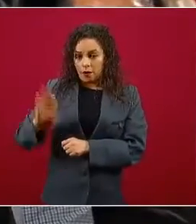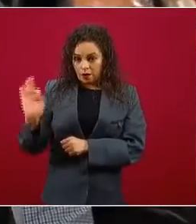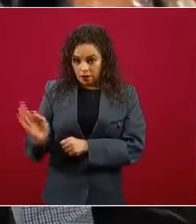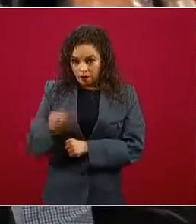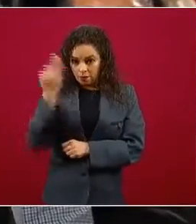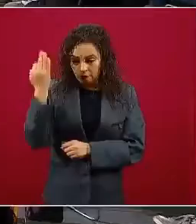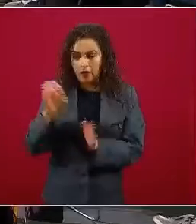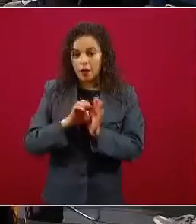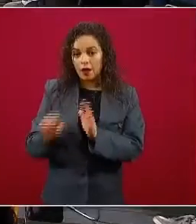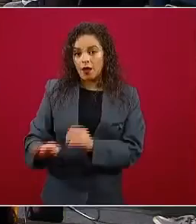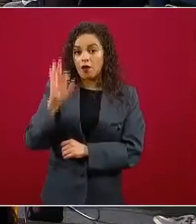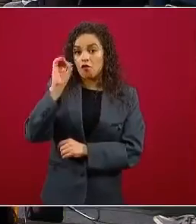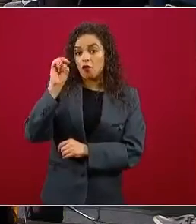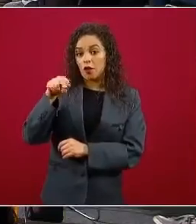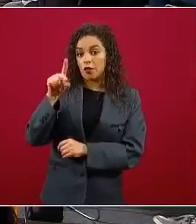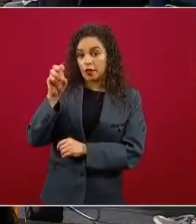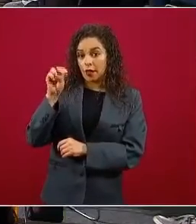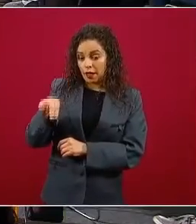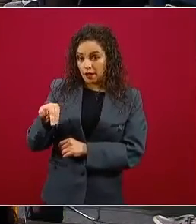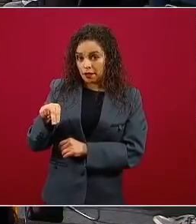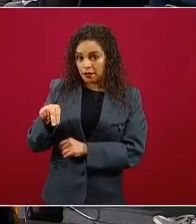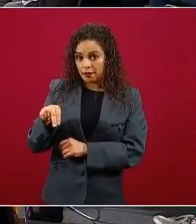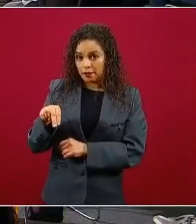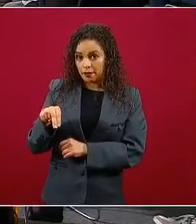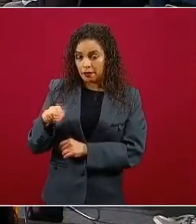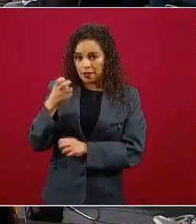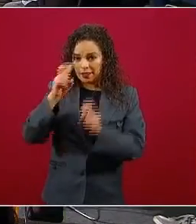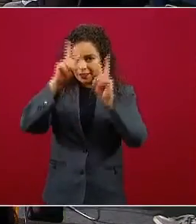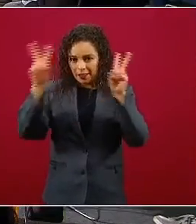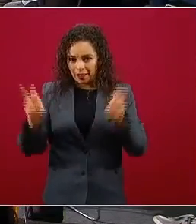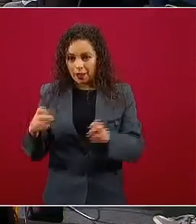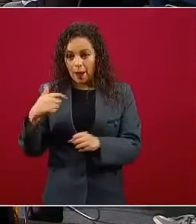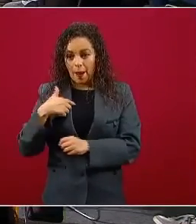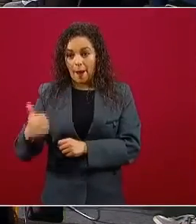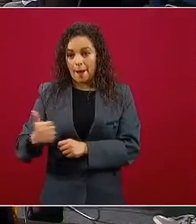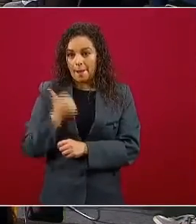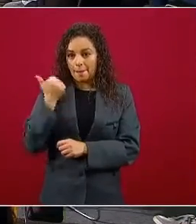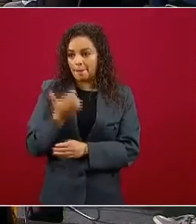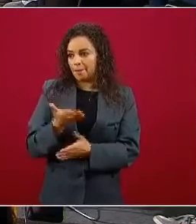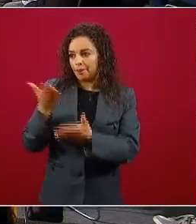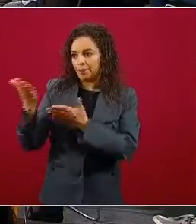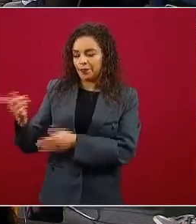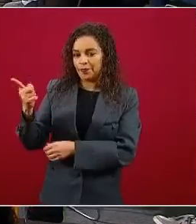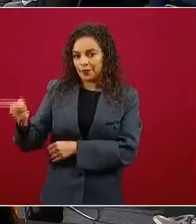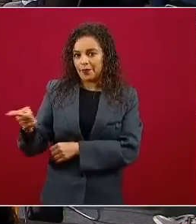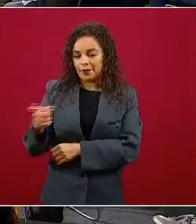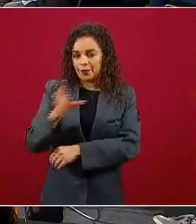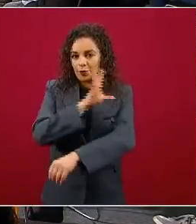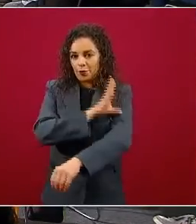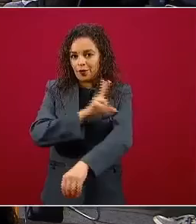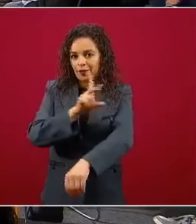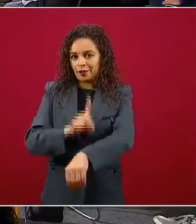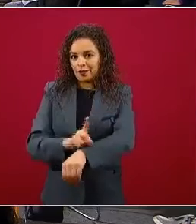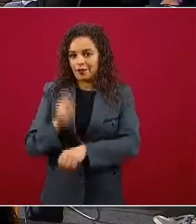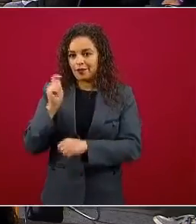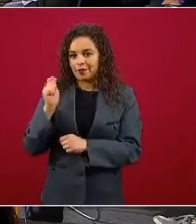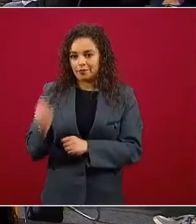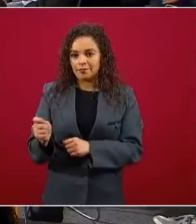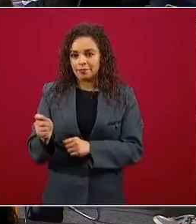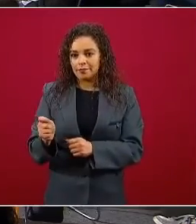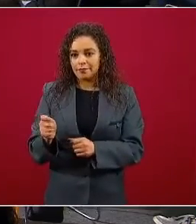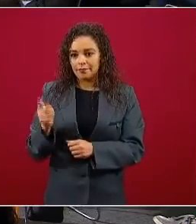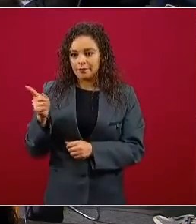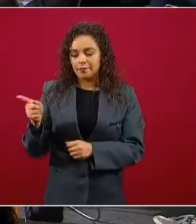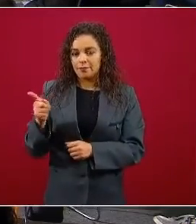de Fonden, ¿continúa Fonden? Digo, aprovechando que está aquí el coordinador de Protección Civil, serían mis preguntas, presidente. Sí, bueno,